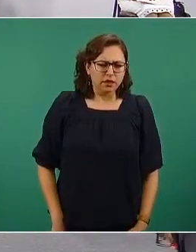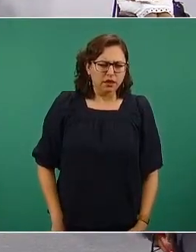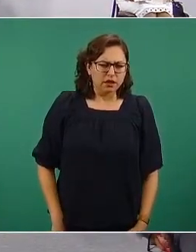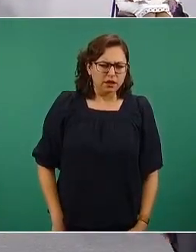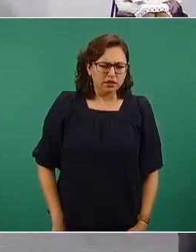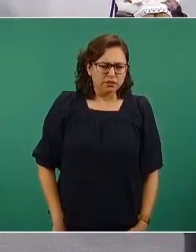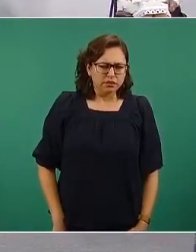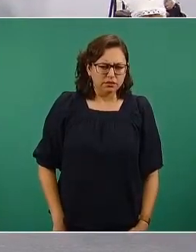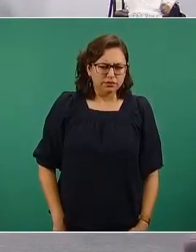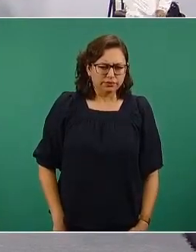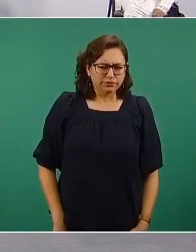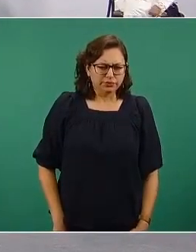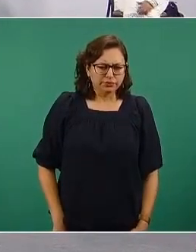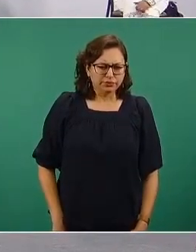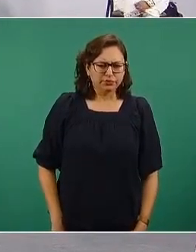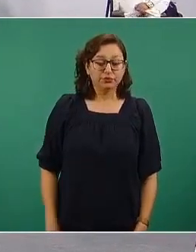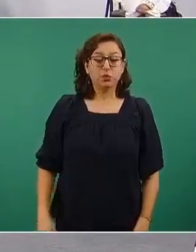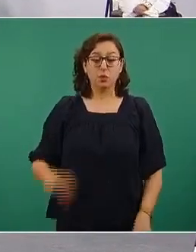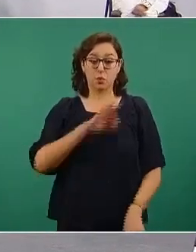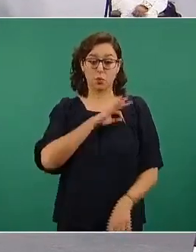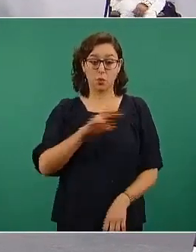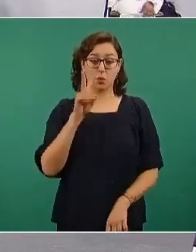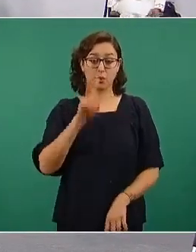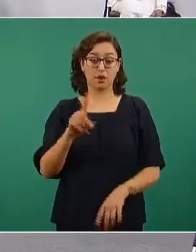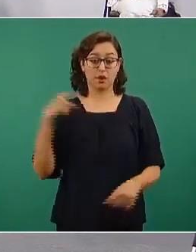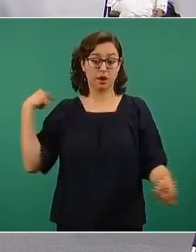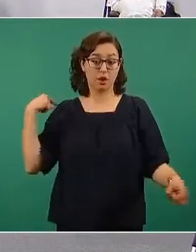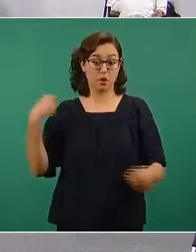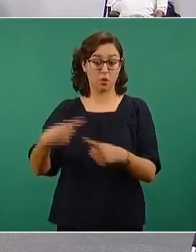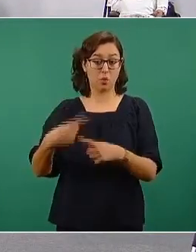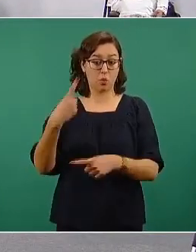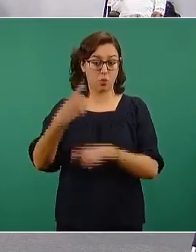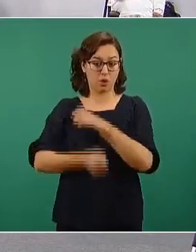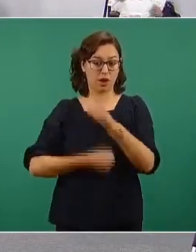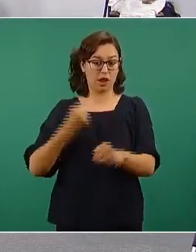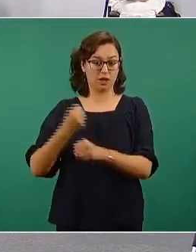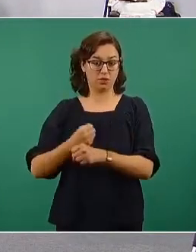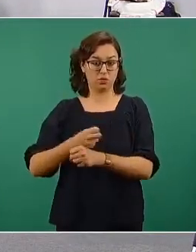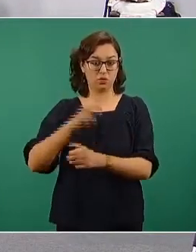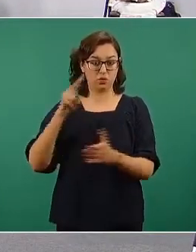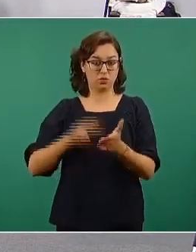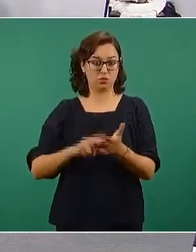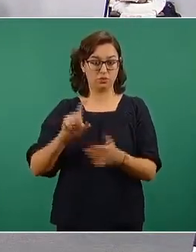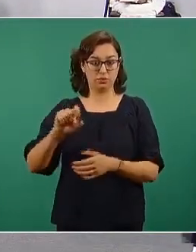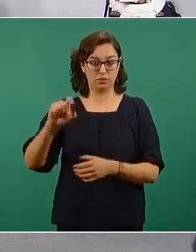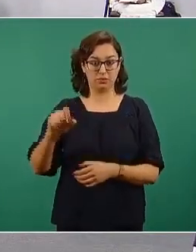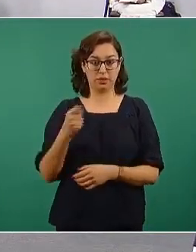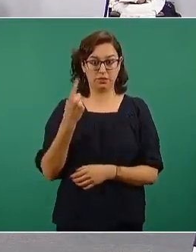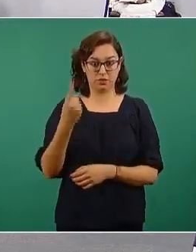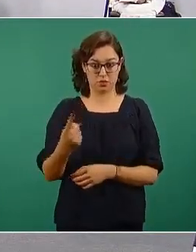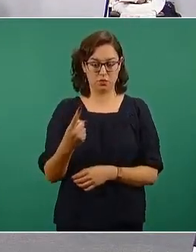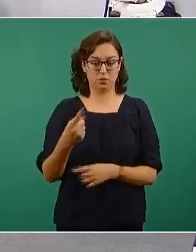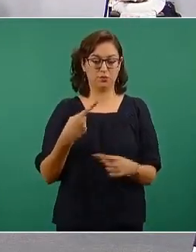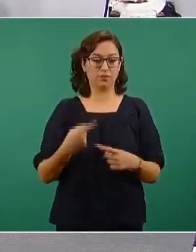Si ven esto, todo el año, este es el mes, marzo del año pasado,